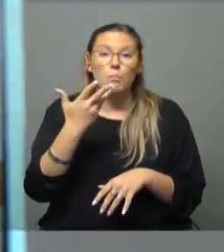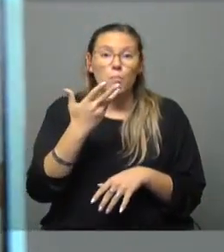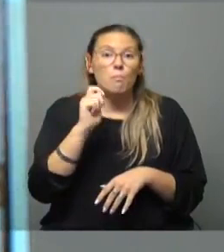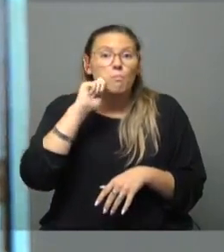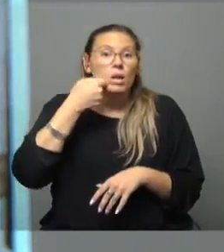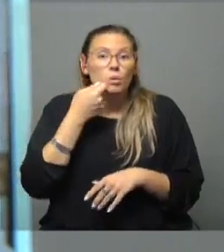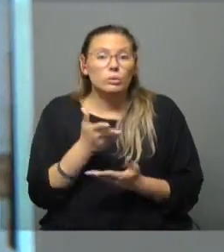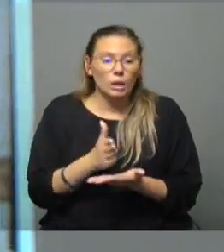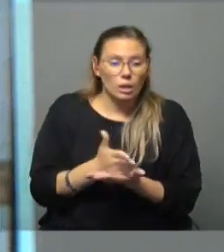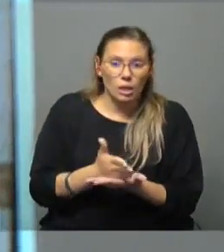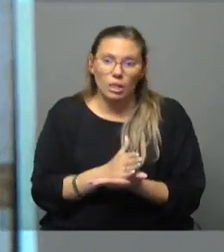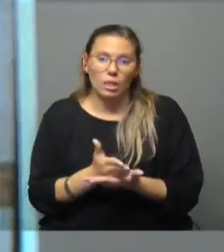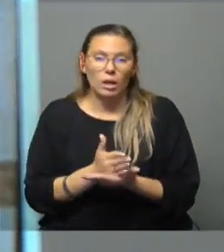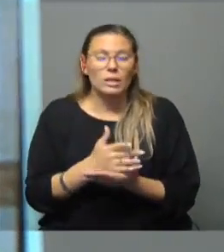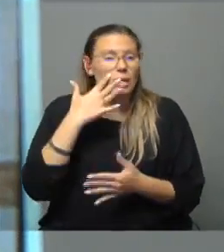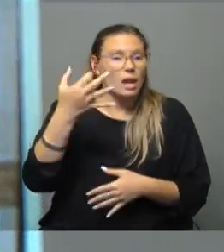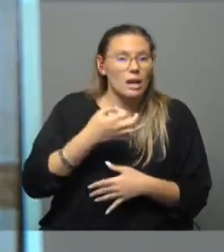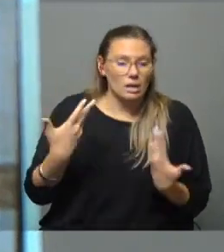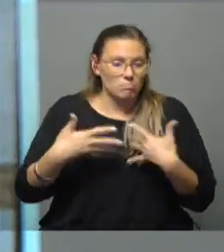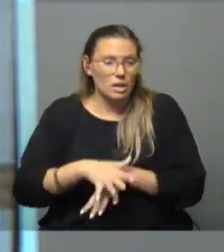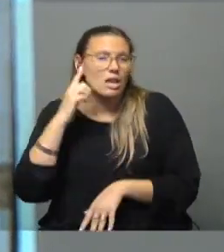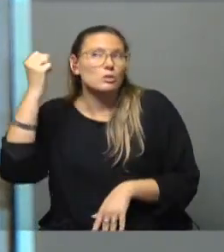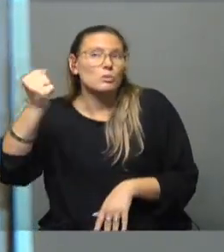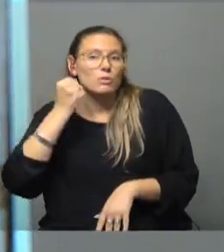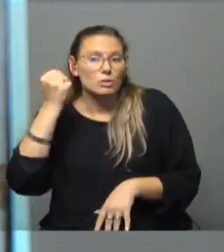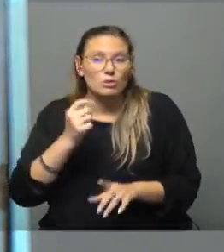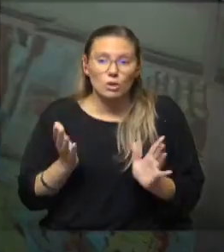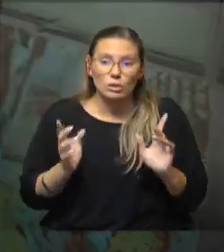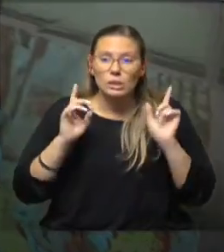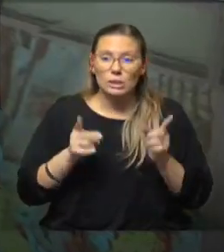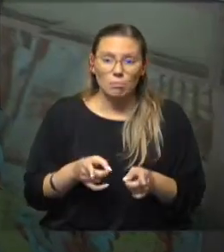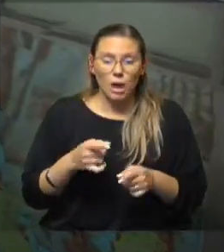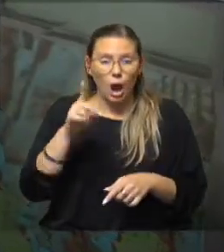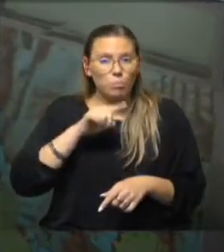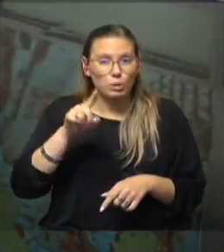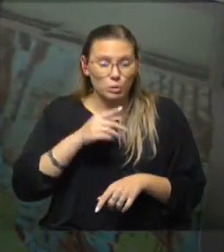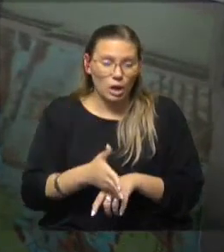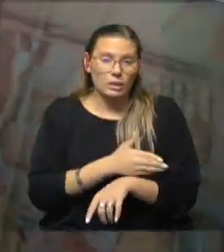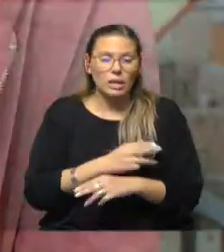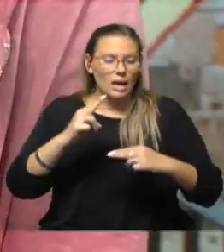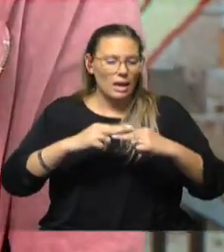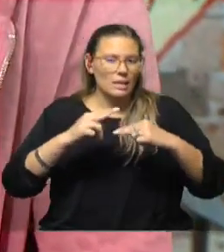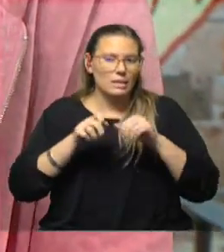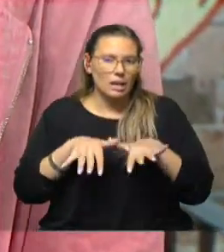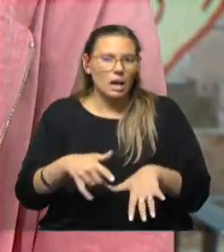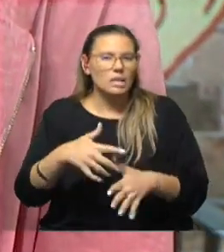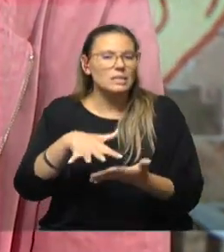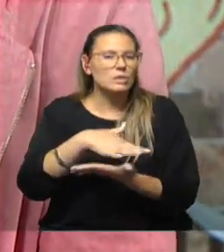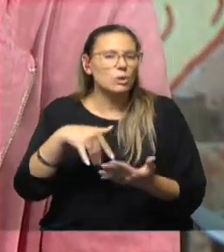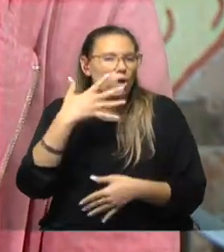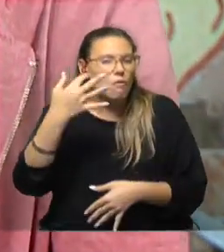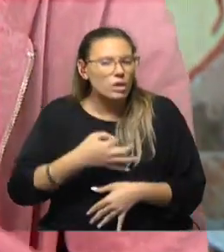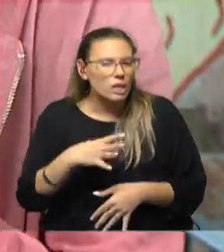esa indivisión entre la realidad y la ficción. Porque un poco también es a propósito de lo anterior, las redes sociales, ¿cuánto de verdad tienen,